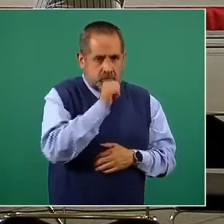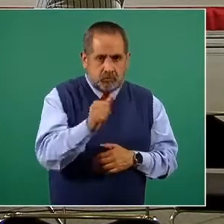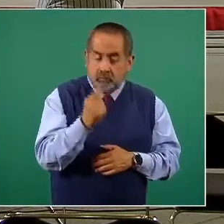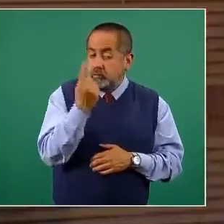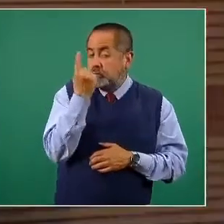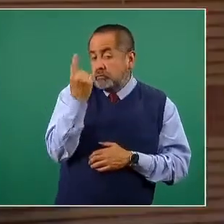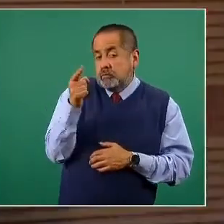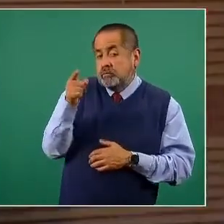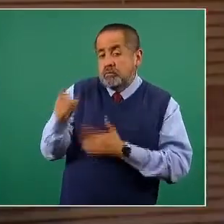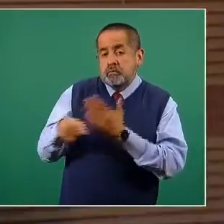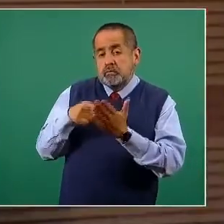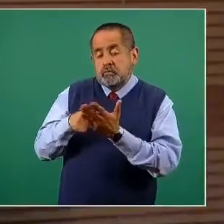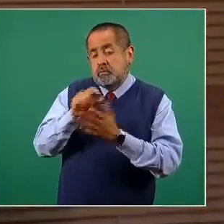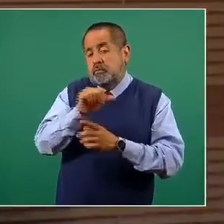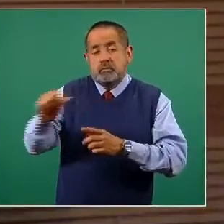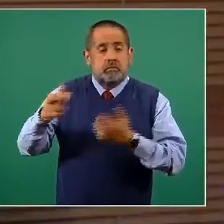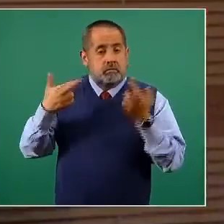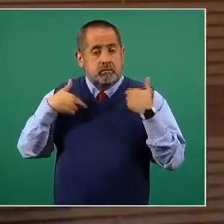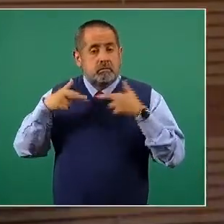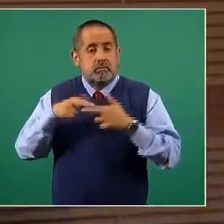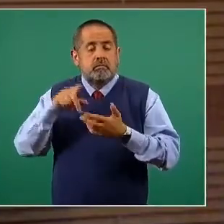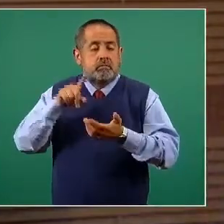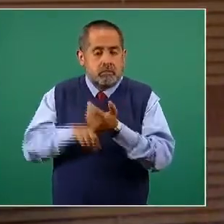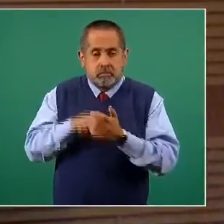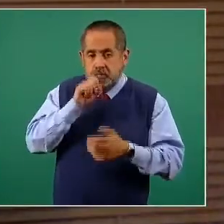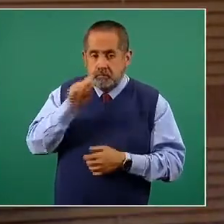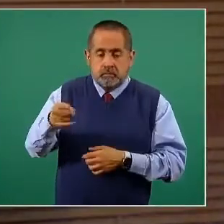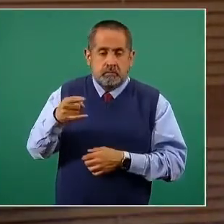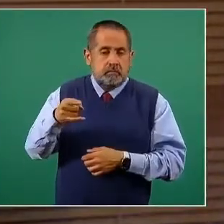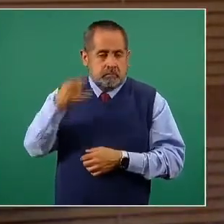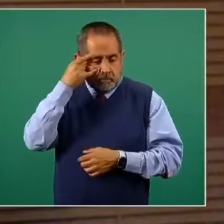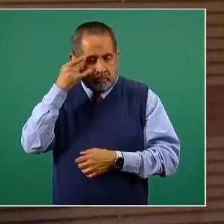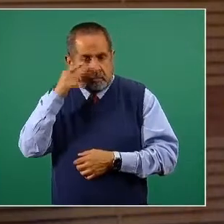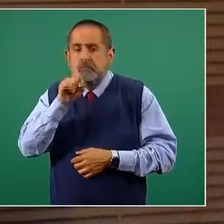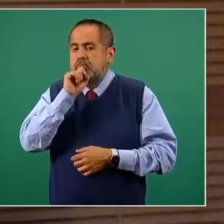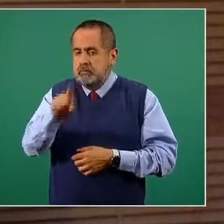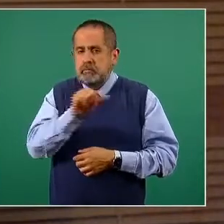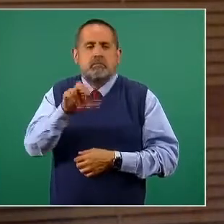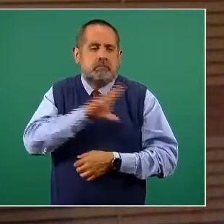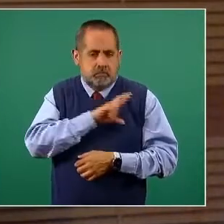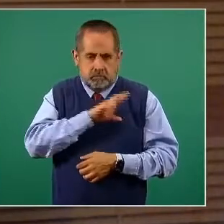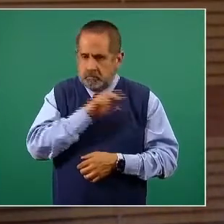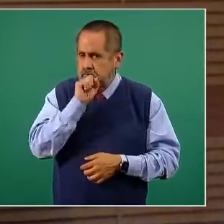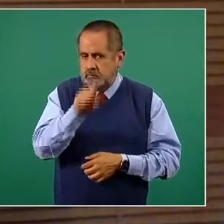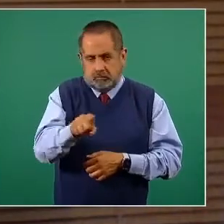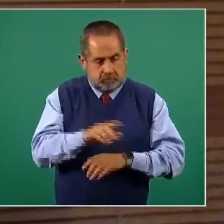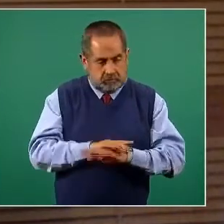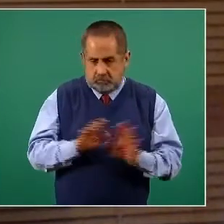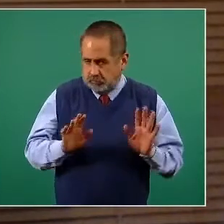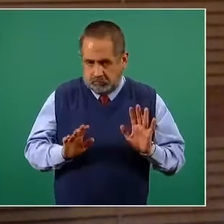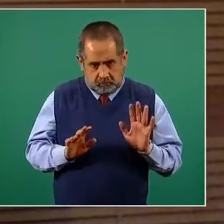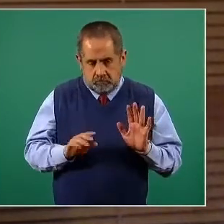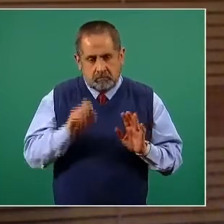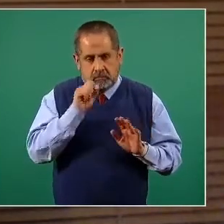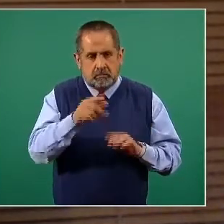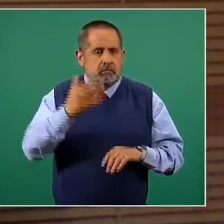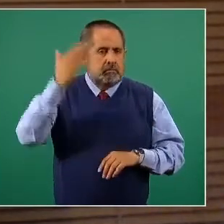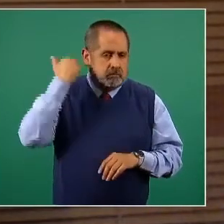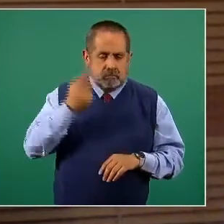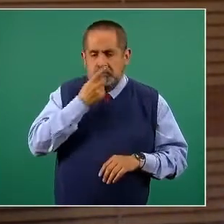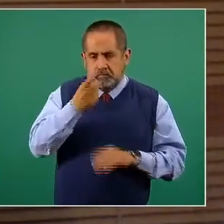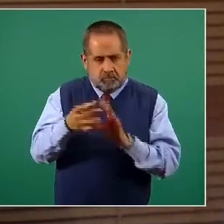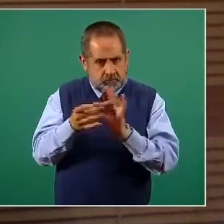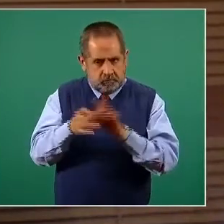vacunación al sistema educativo también se incluyó el sistema privado. Y como se dijo en su